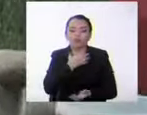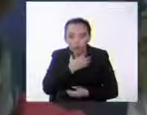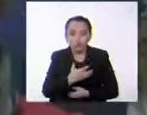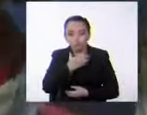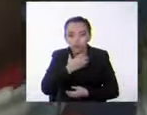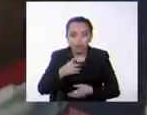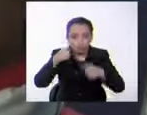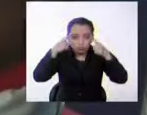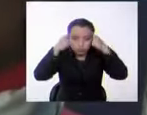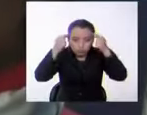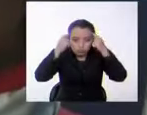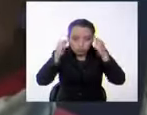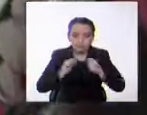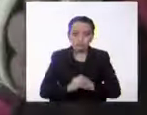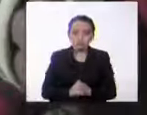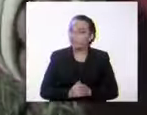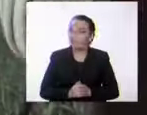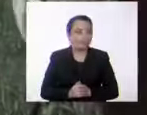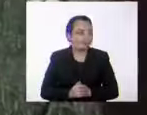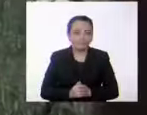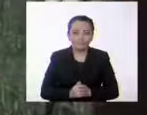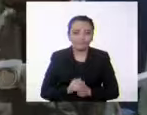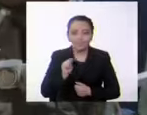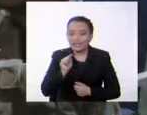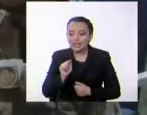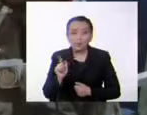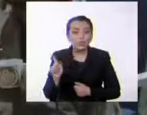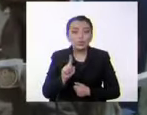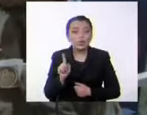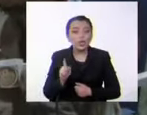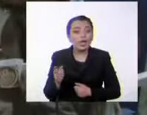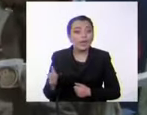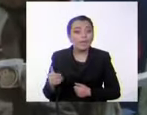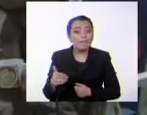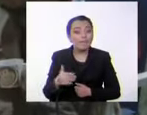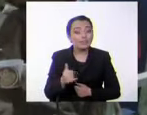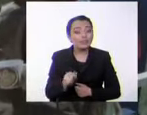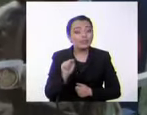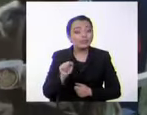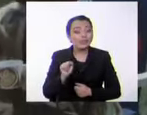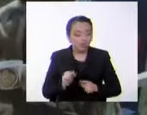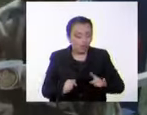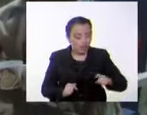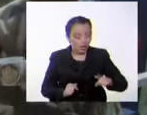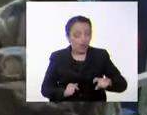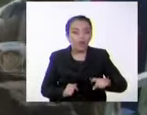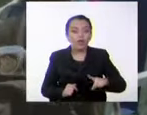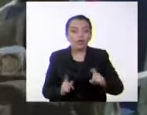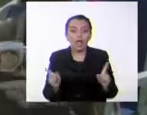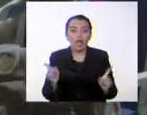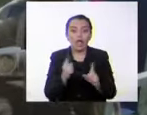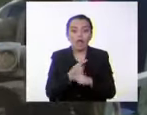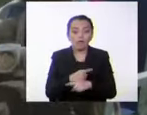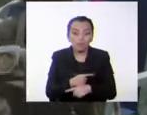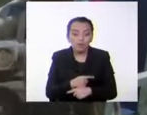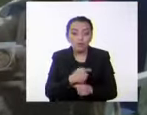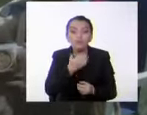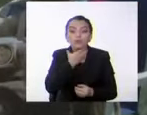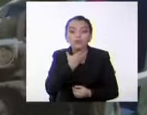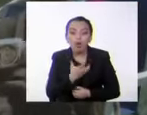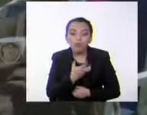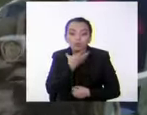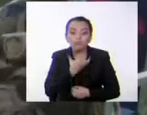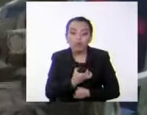que lo engañaron. Esos no eran peces, eran renacuajos que se transformaron en ranas. Y